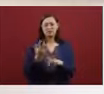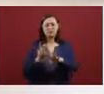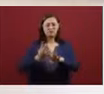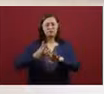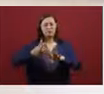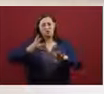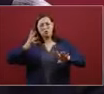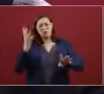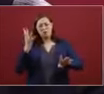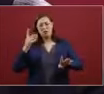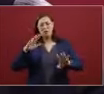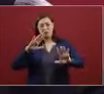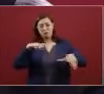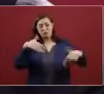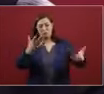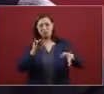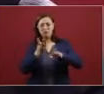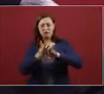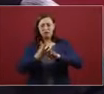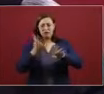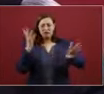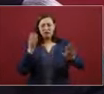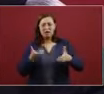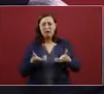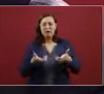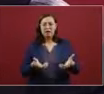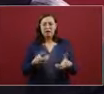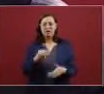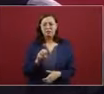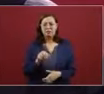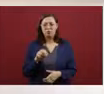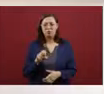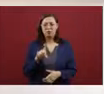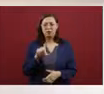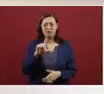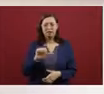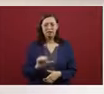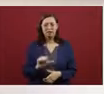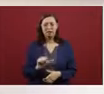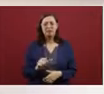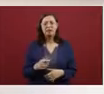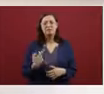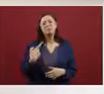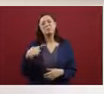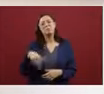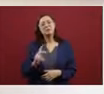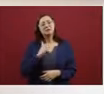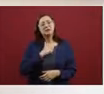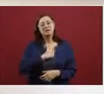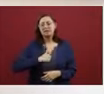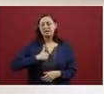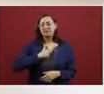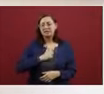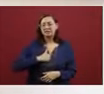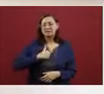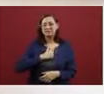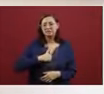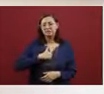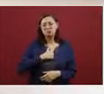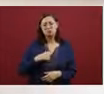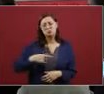formado aquí afuera en la calle de Moneda. Desafortunadamente el personal de comunicación